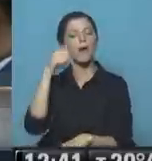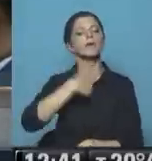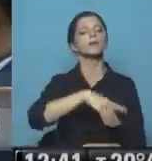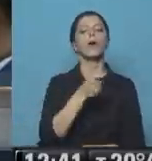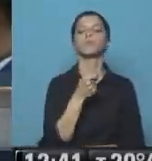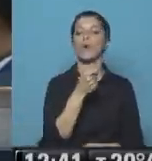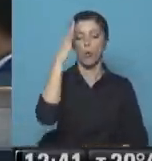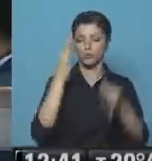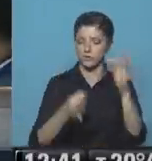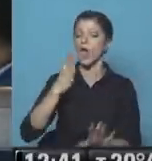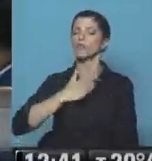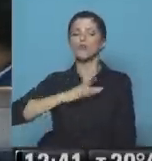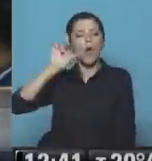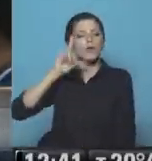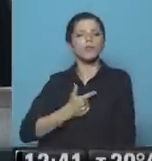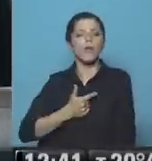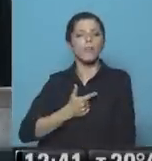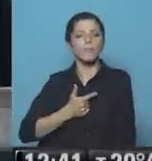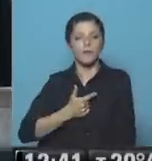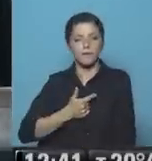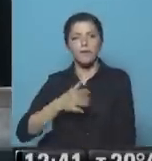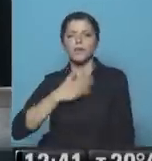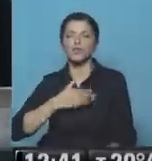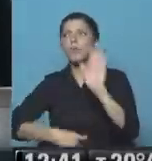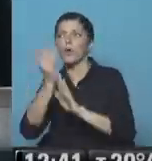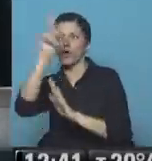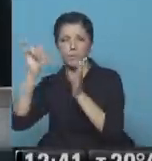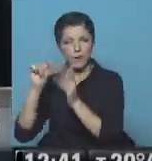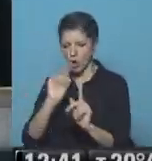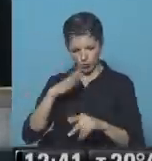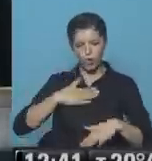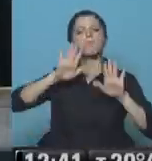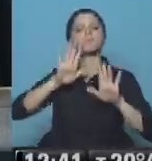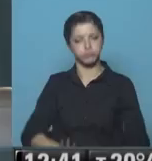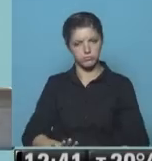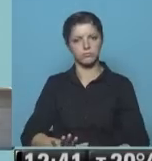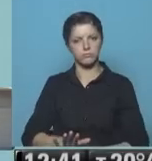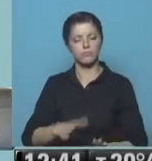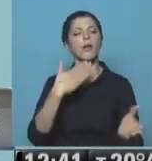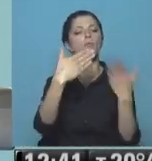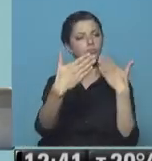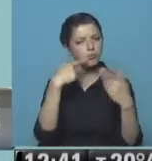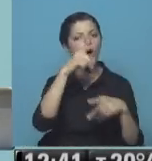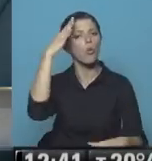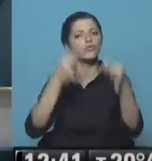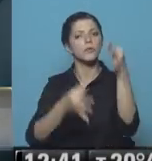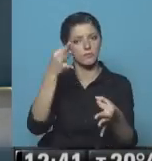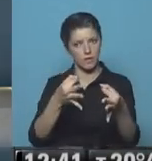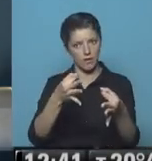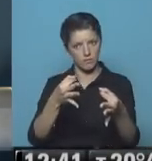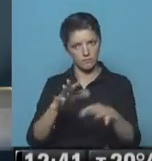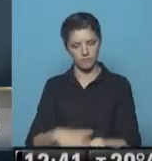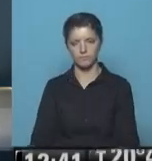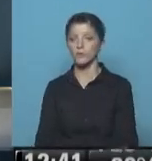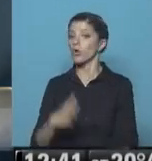reiteró su inocencia y destacó que en lugar de intentar salir del país, eligió quedarse para responder a la justicia. Estamos aquí